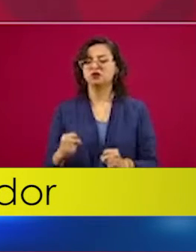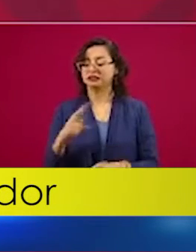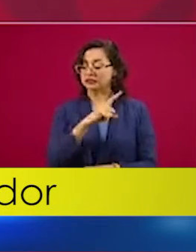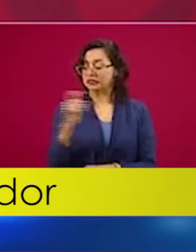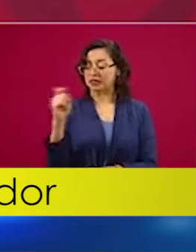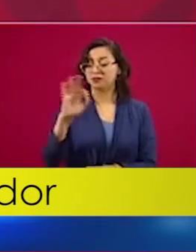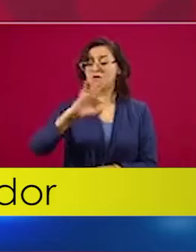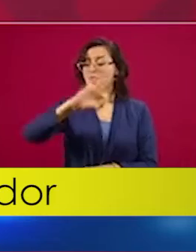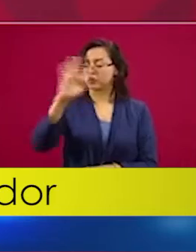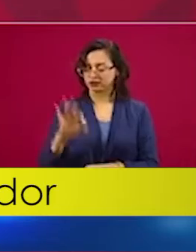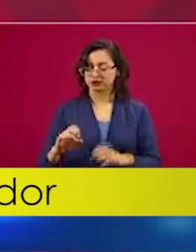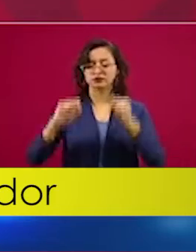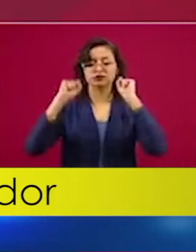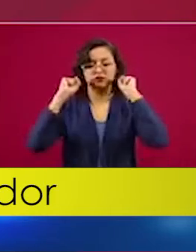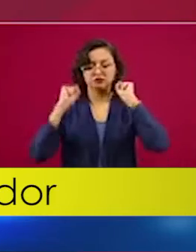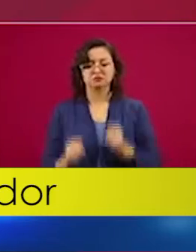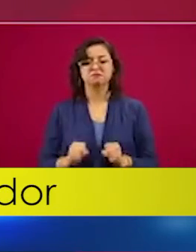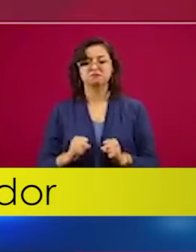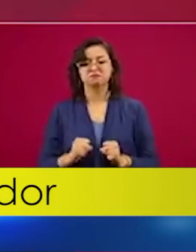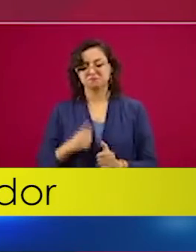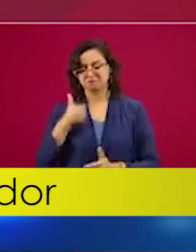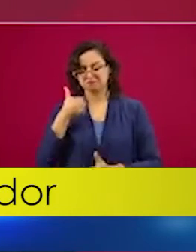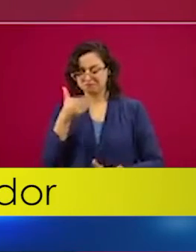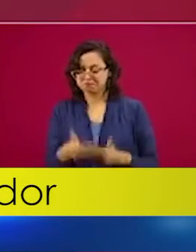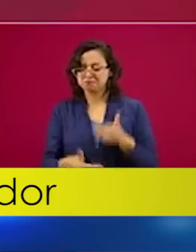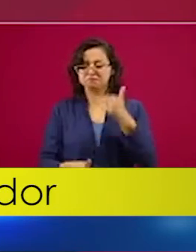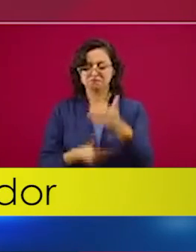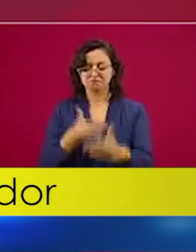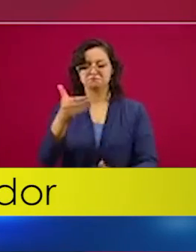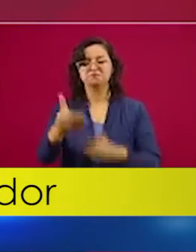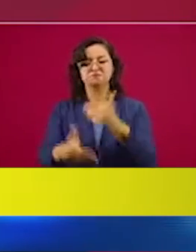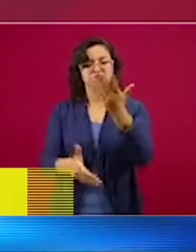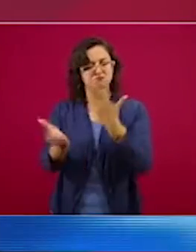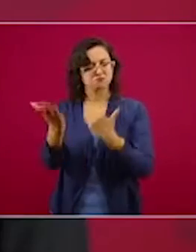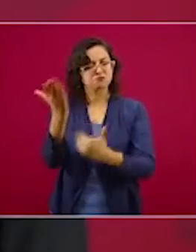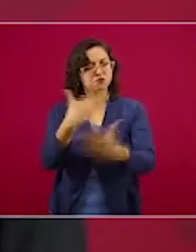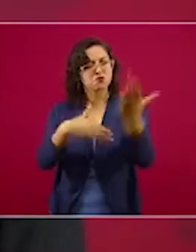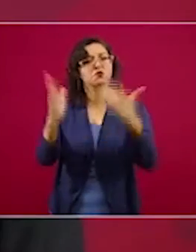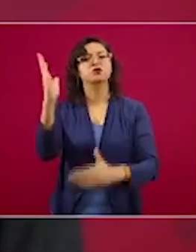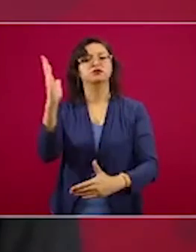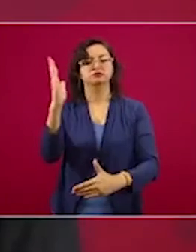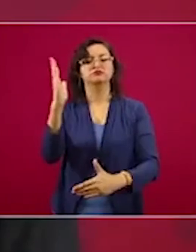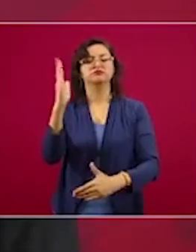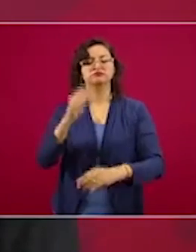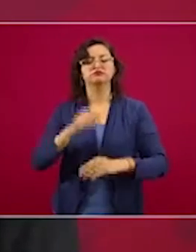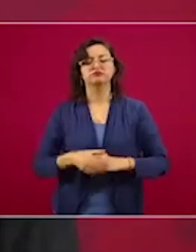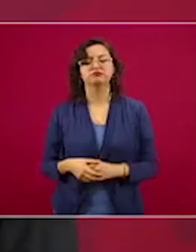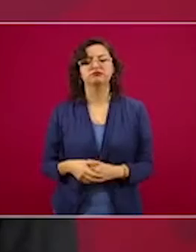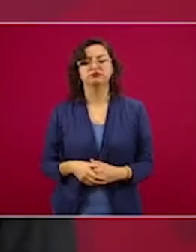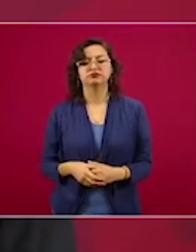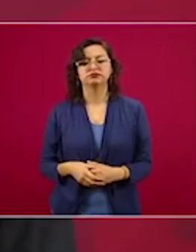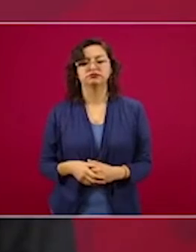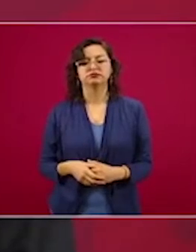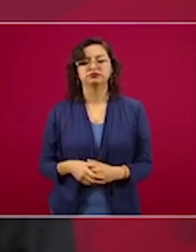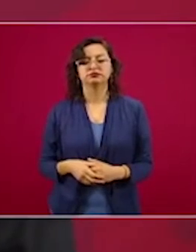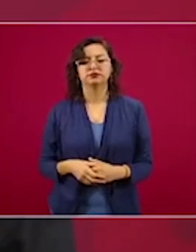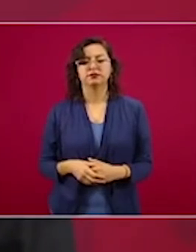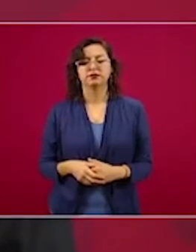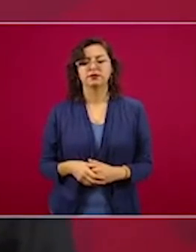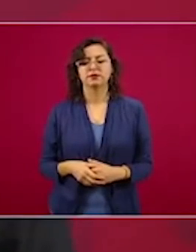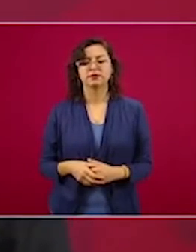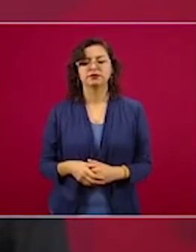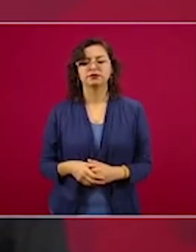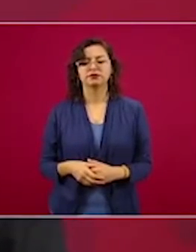absolutamente seguro, que vamos a salir adelante.